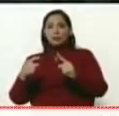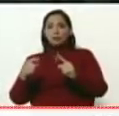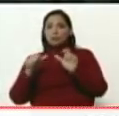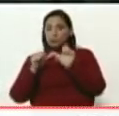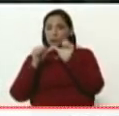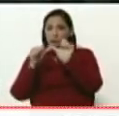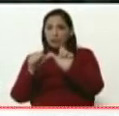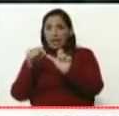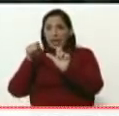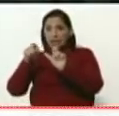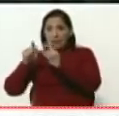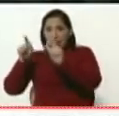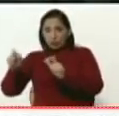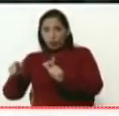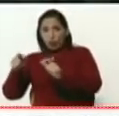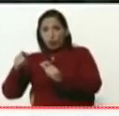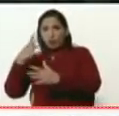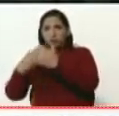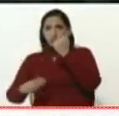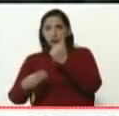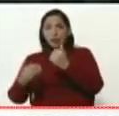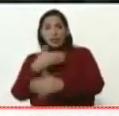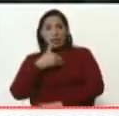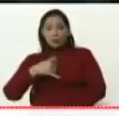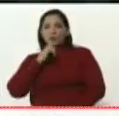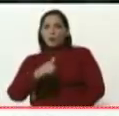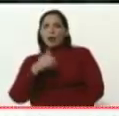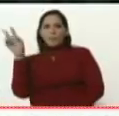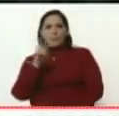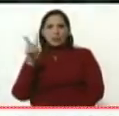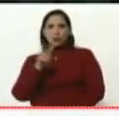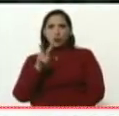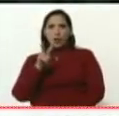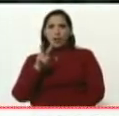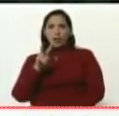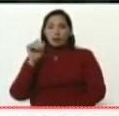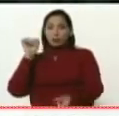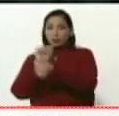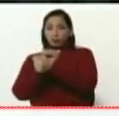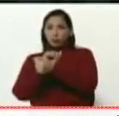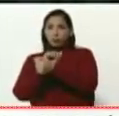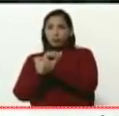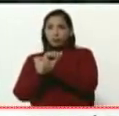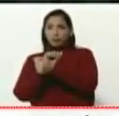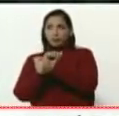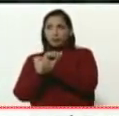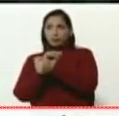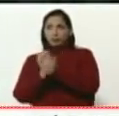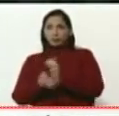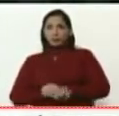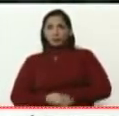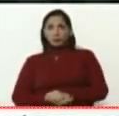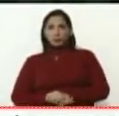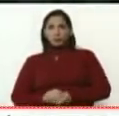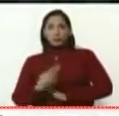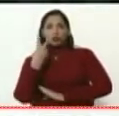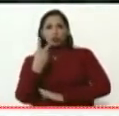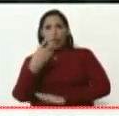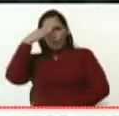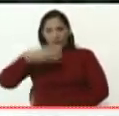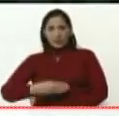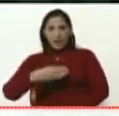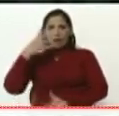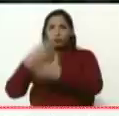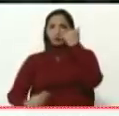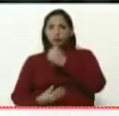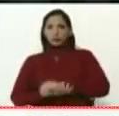oficiales? Pues queremos informarle a Venezuela de la captura de 2 oficiales